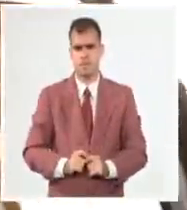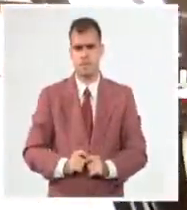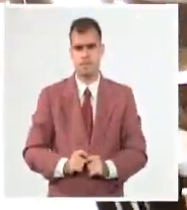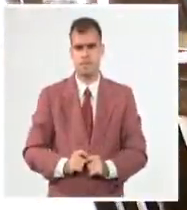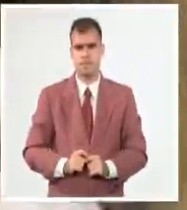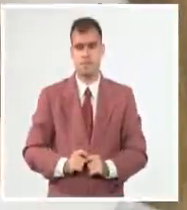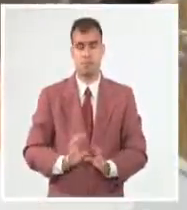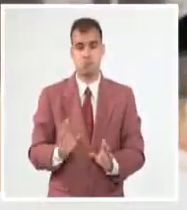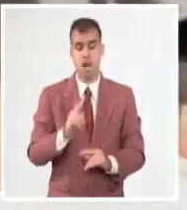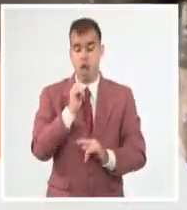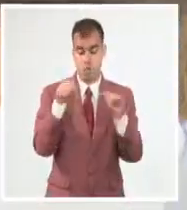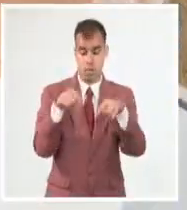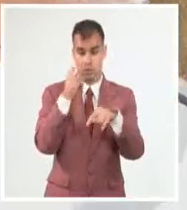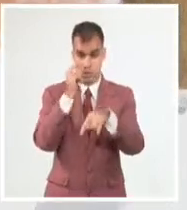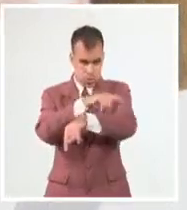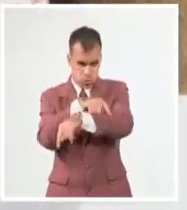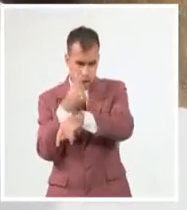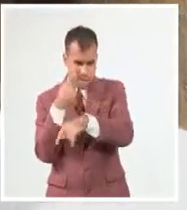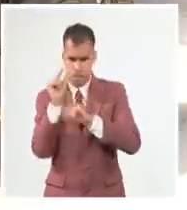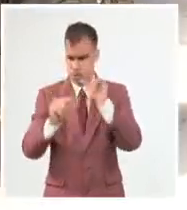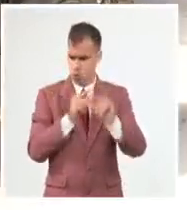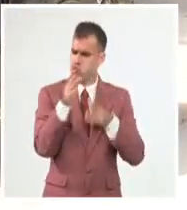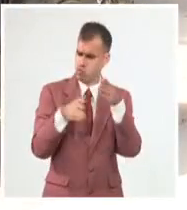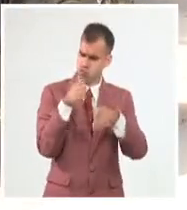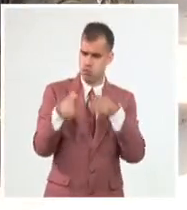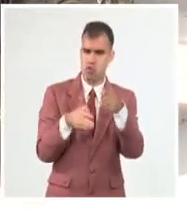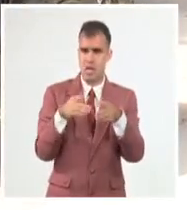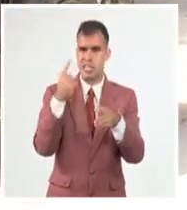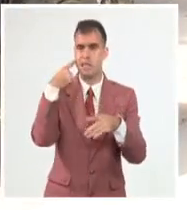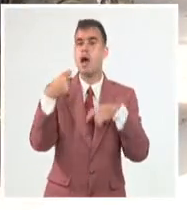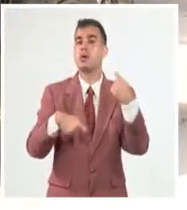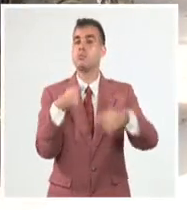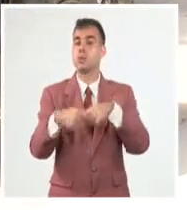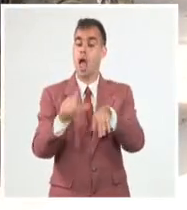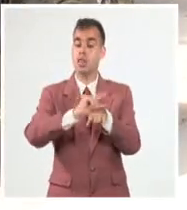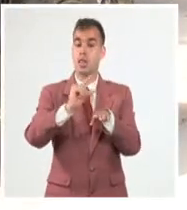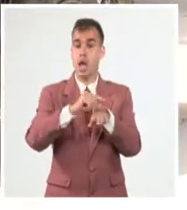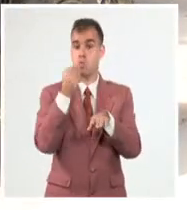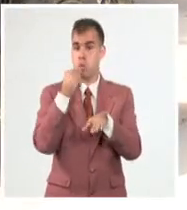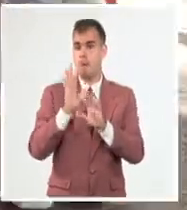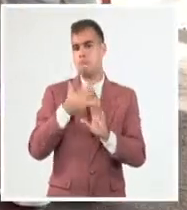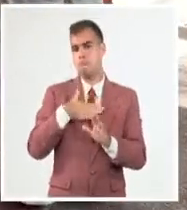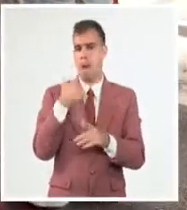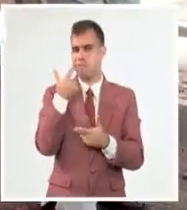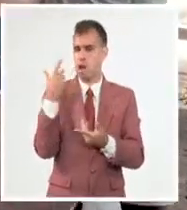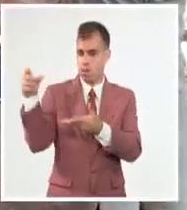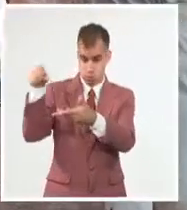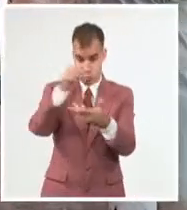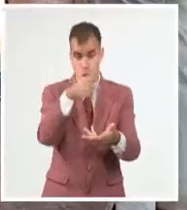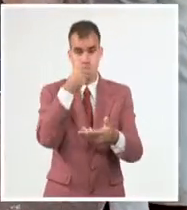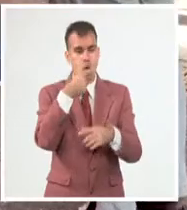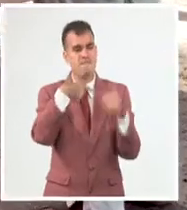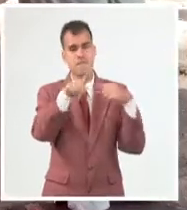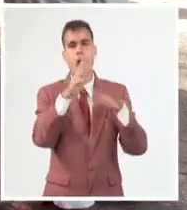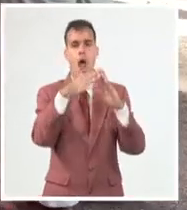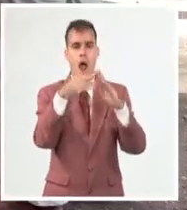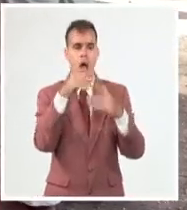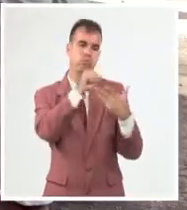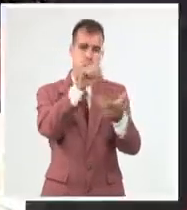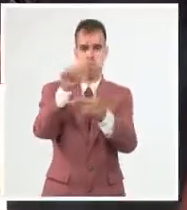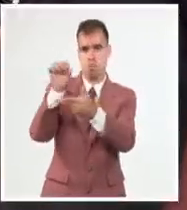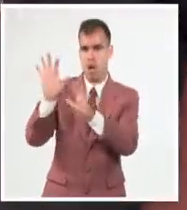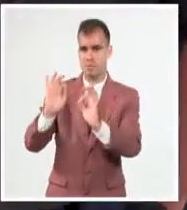Hasta esta esquina llegan algunos, pero varios bicitaxis esperan para entregar a domicilios. Este es un día particularmente